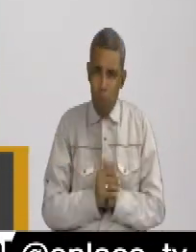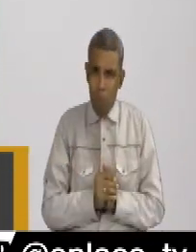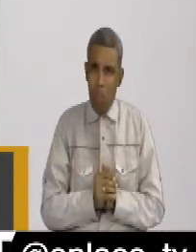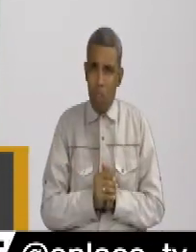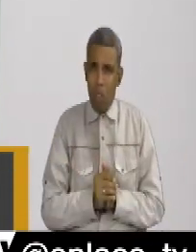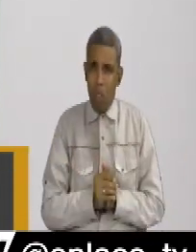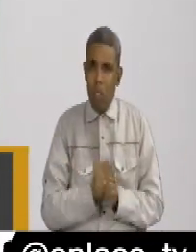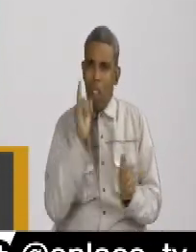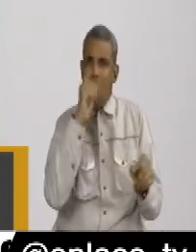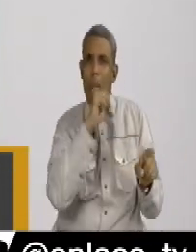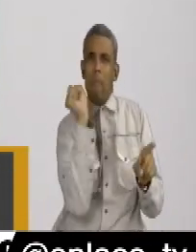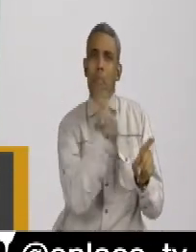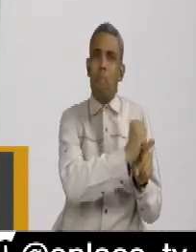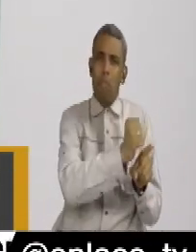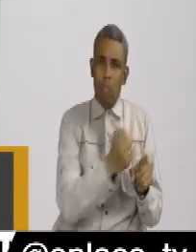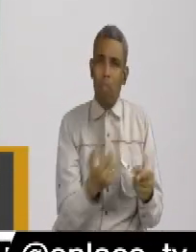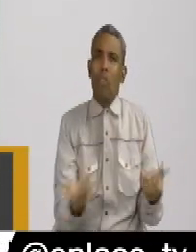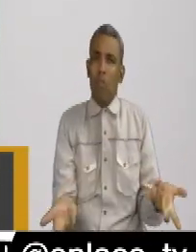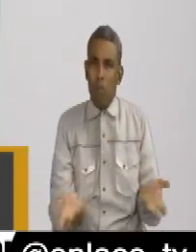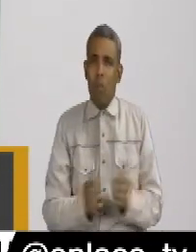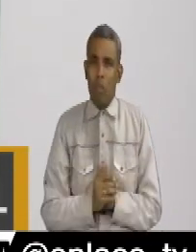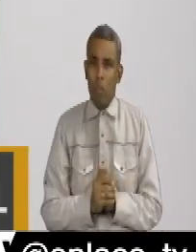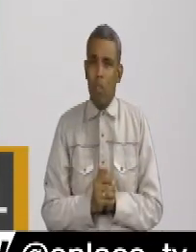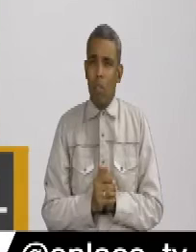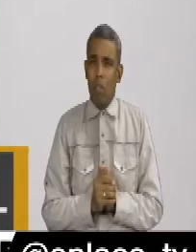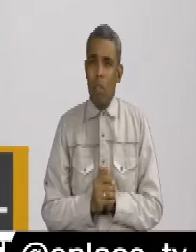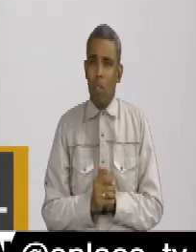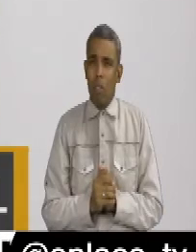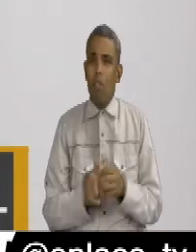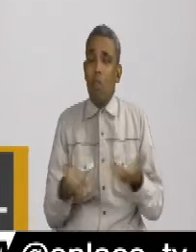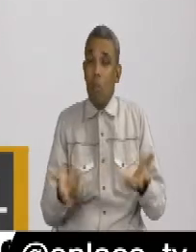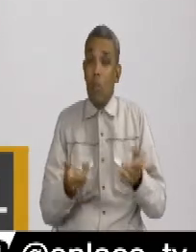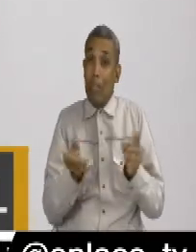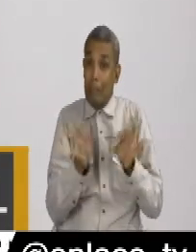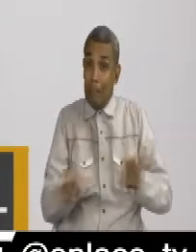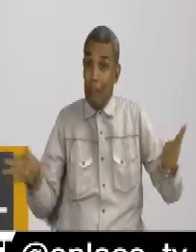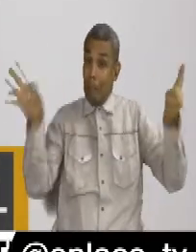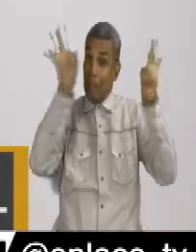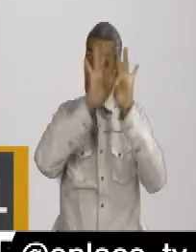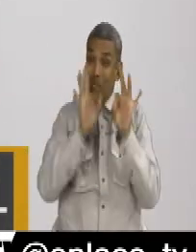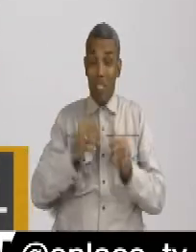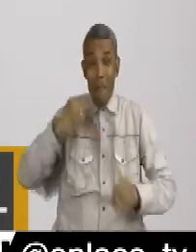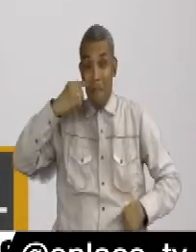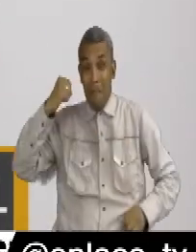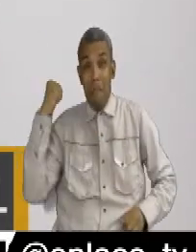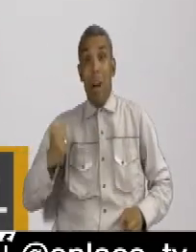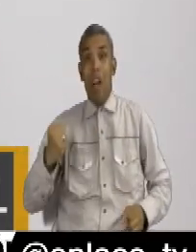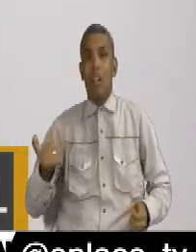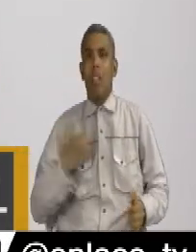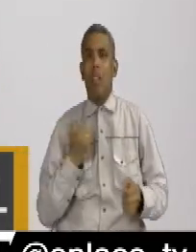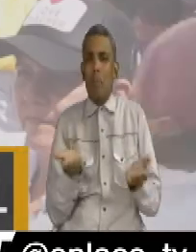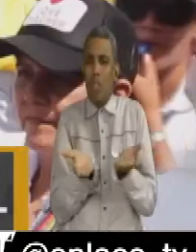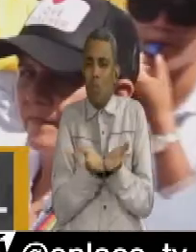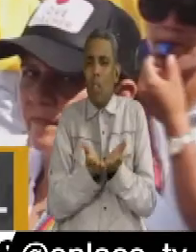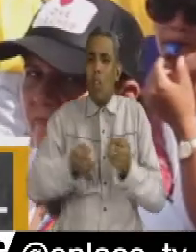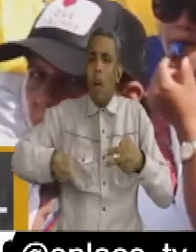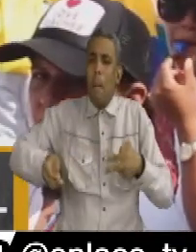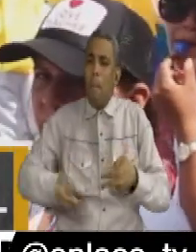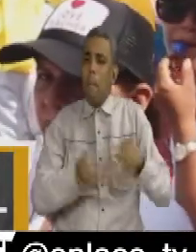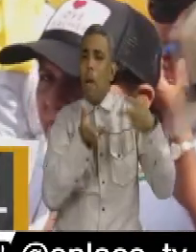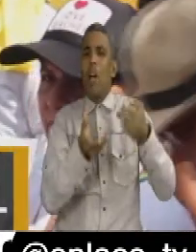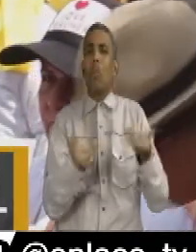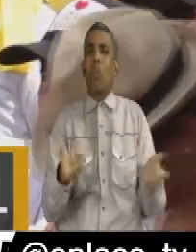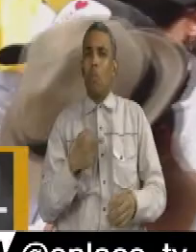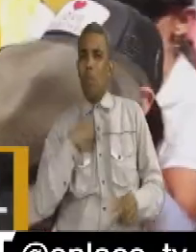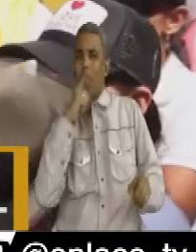todo este proceso de violencia a las comunidades, y lo más factible, lo más viable para el mejoramiento de eso es